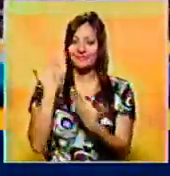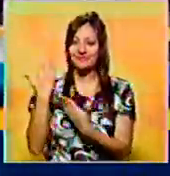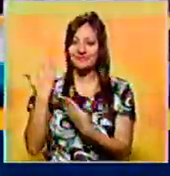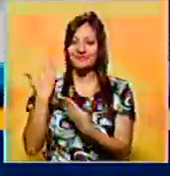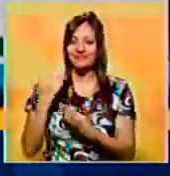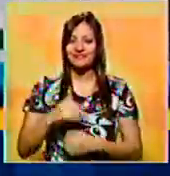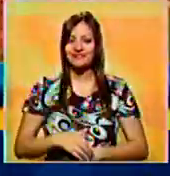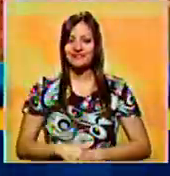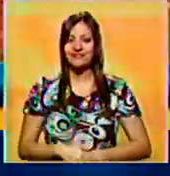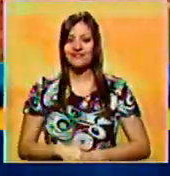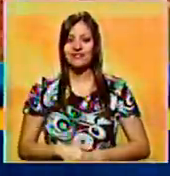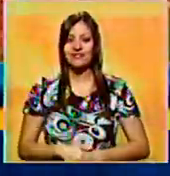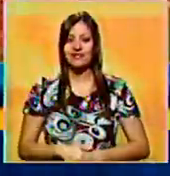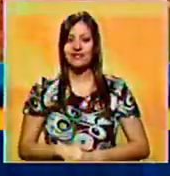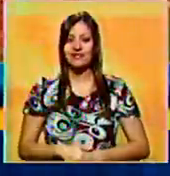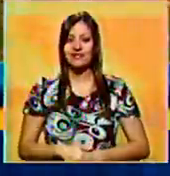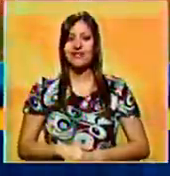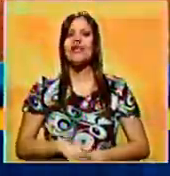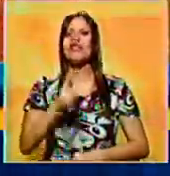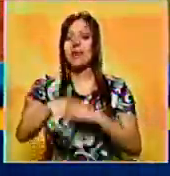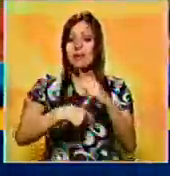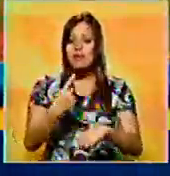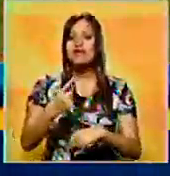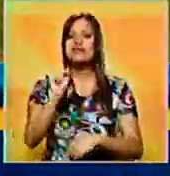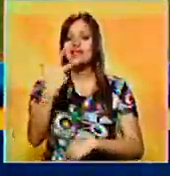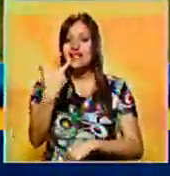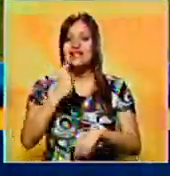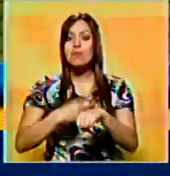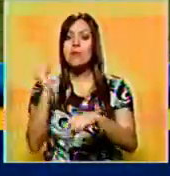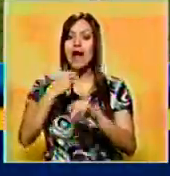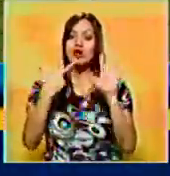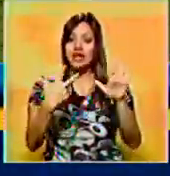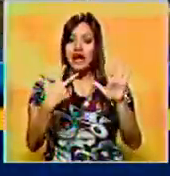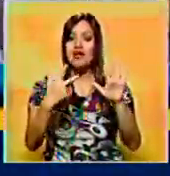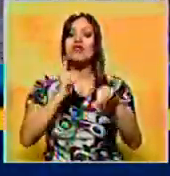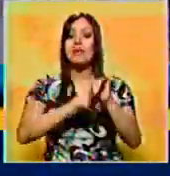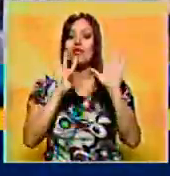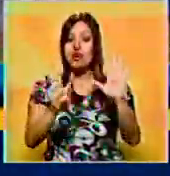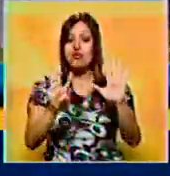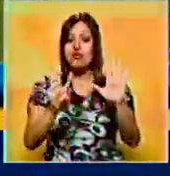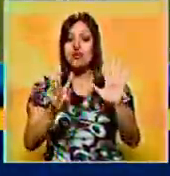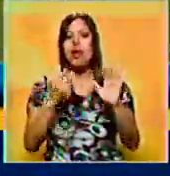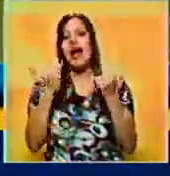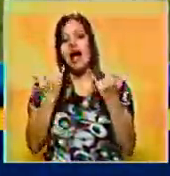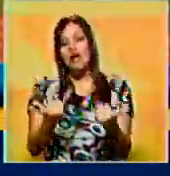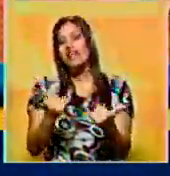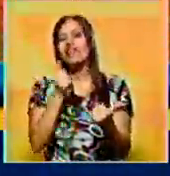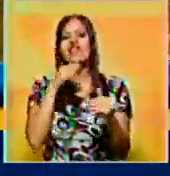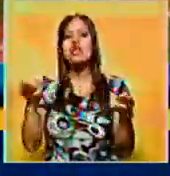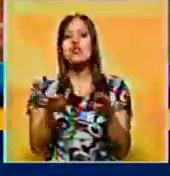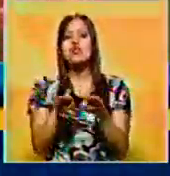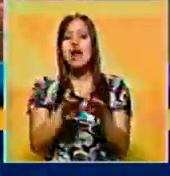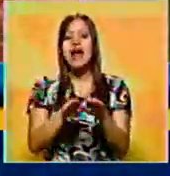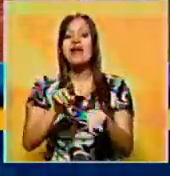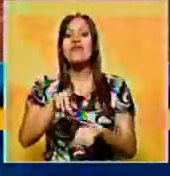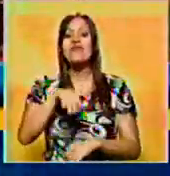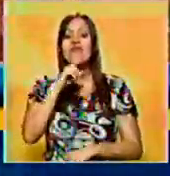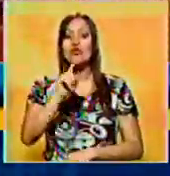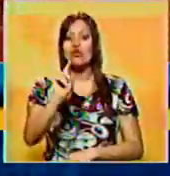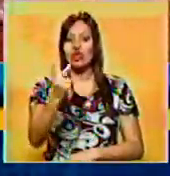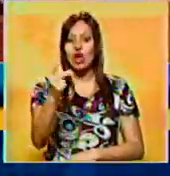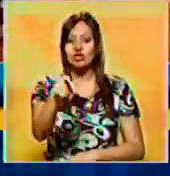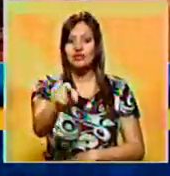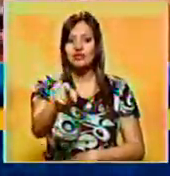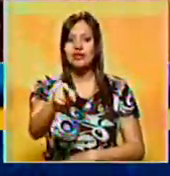de Abreu. Rapaces anotaron 3 en el octavo y una más en el noveno, hasta que llegó el turno de la noche con el empate en segunda y no es imparable de